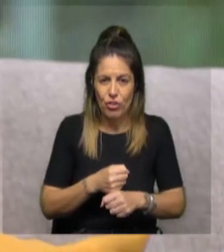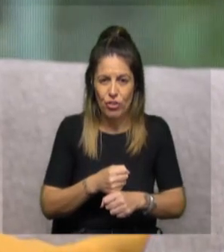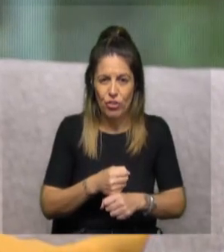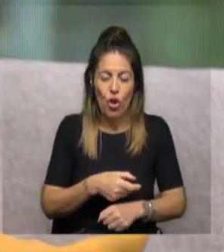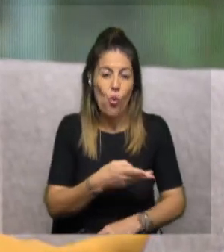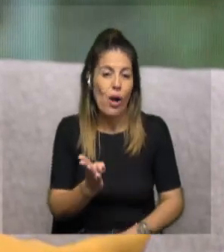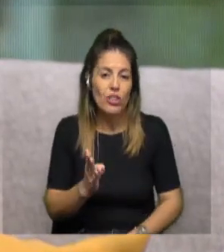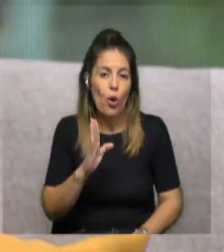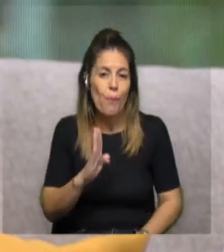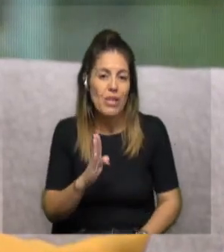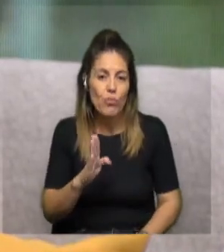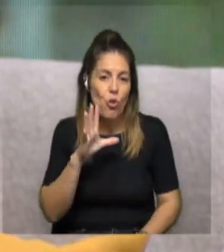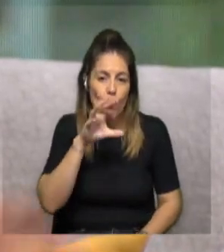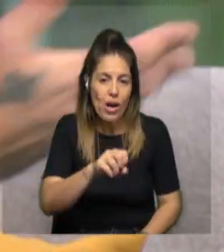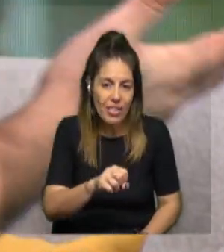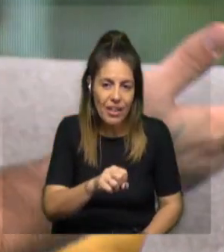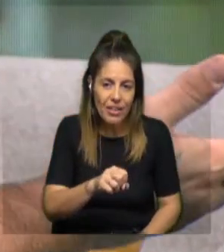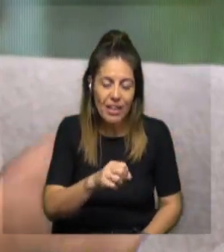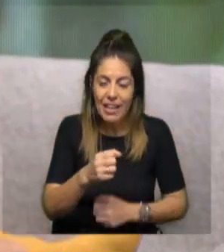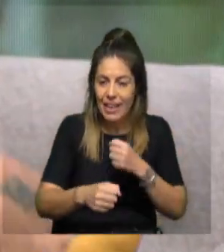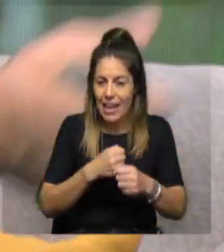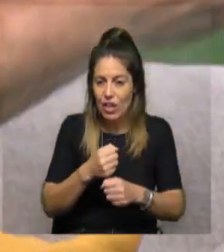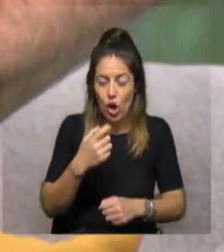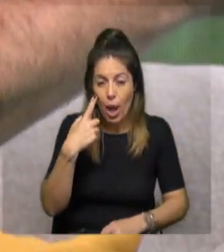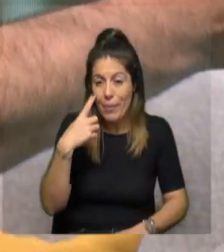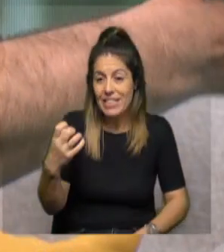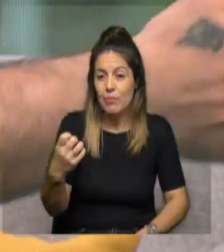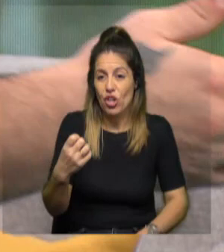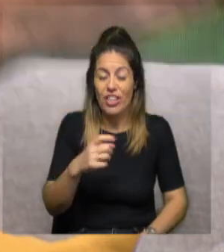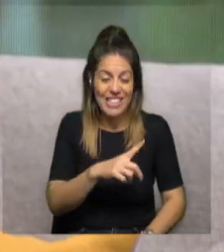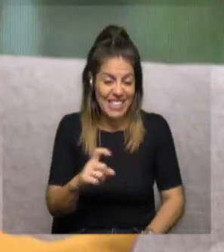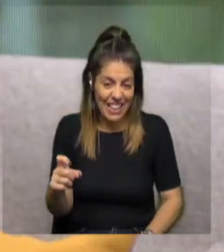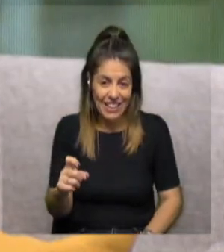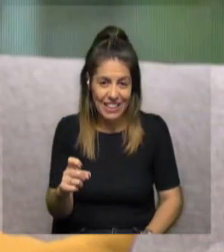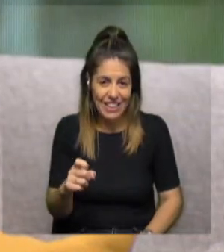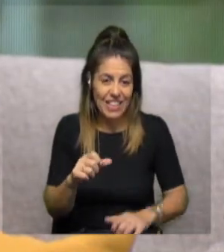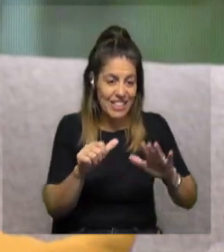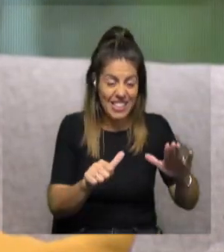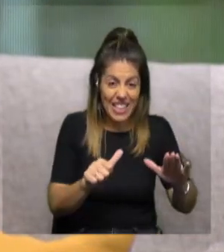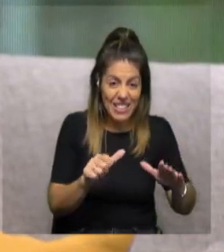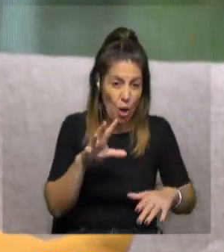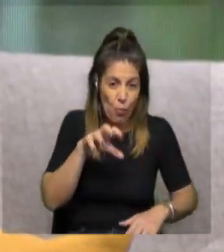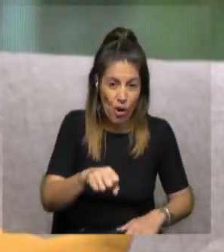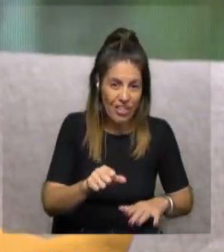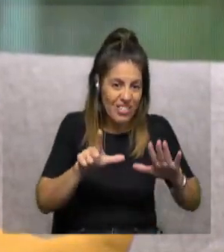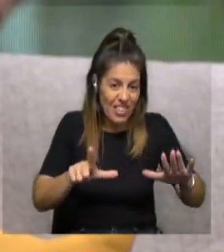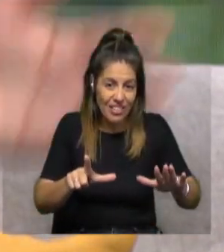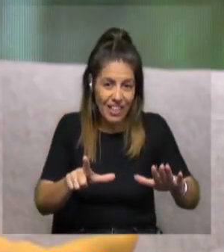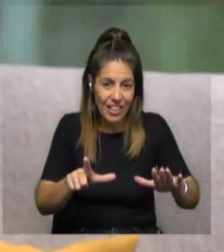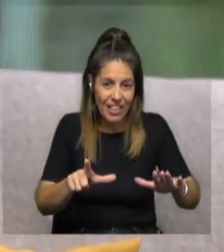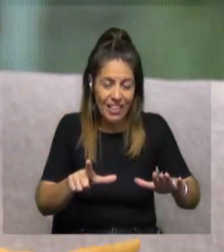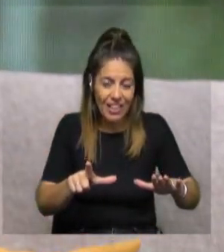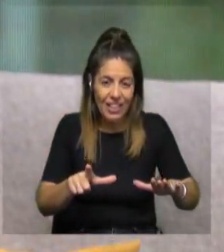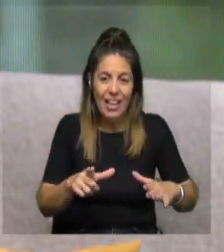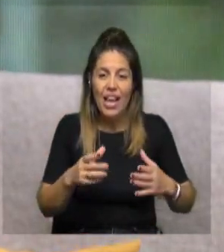¿Cuántos pitbull muerden en el año? La percepción es 100. 6 muerden. Claro. 7. El problema es que cuando lo